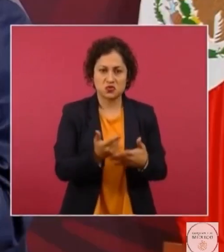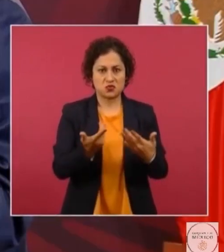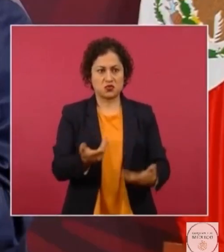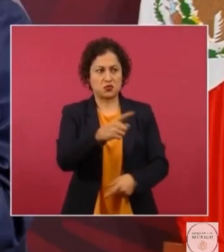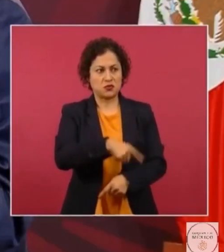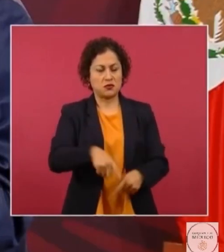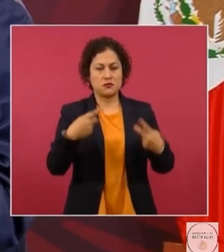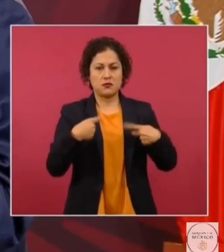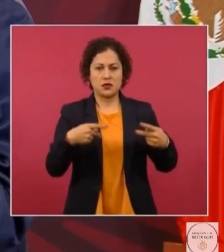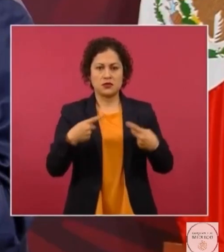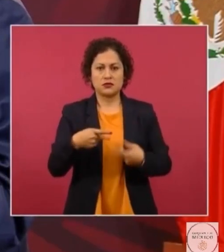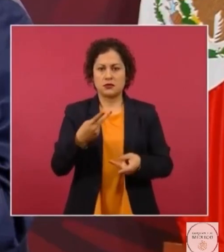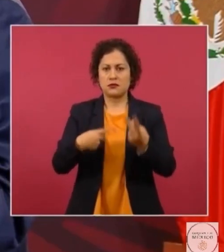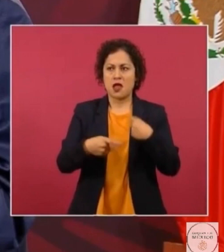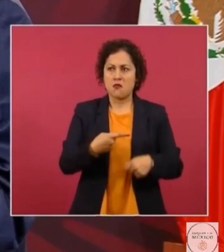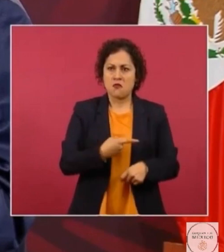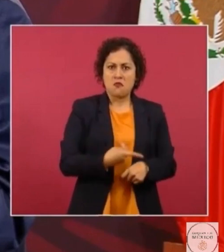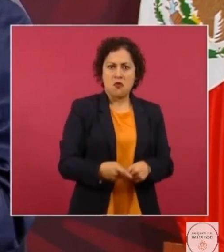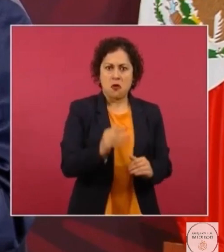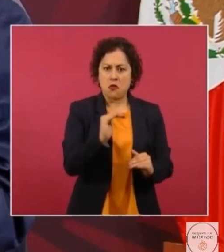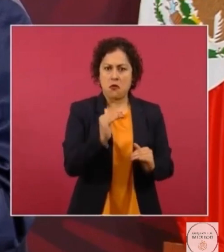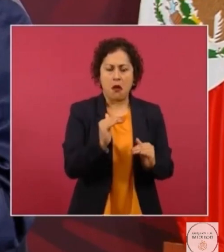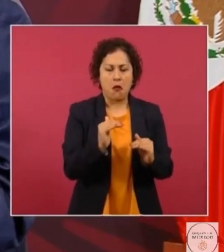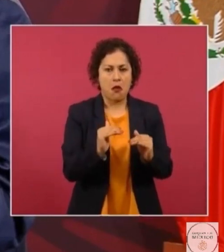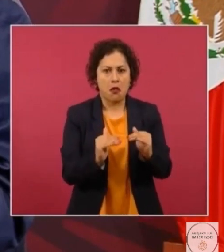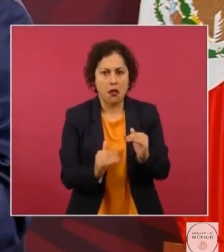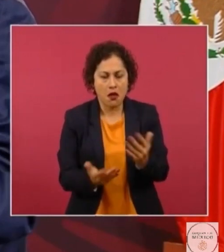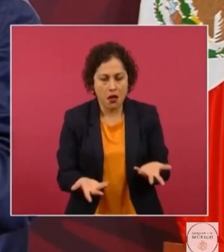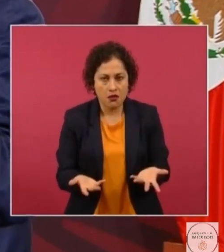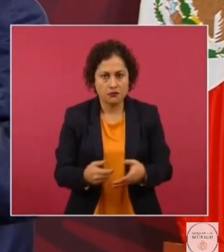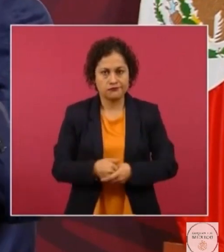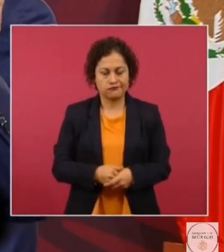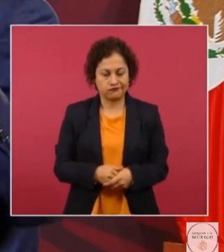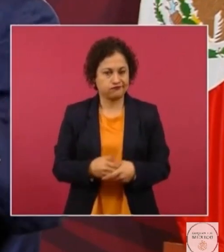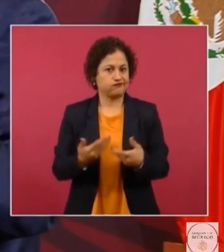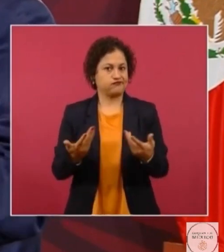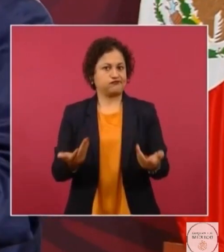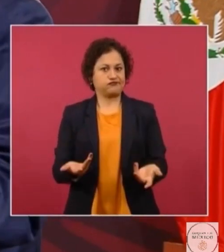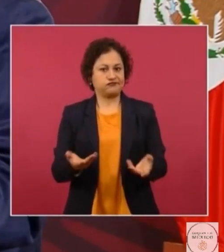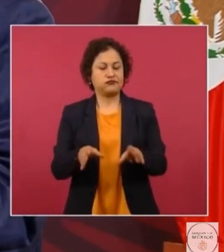gente, a los trabajadores, con salarios